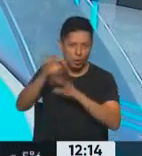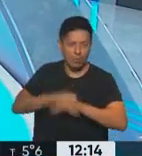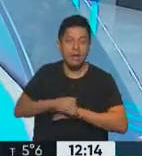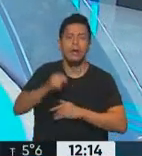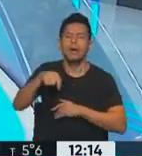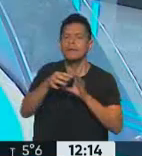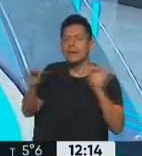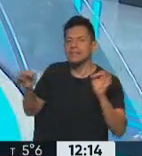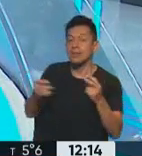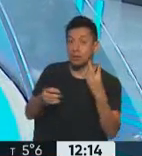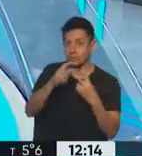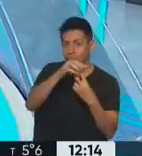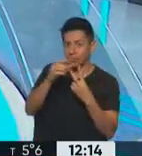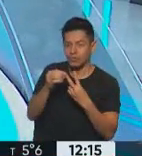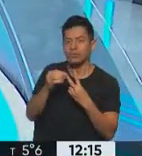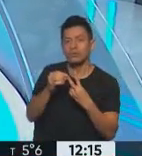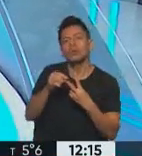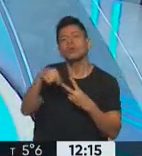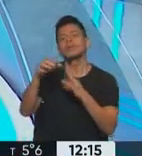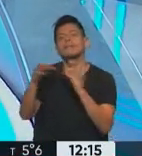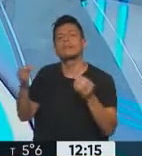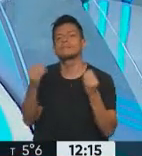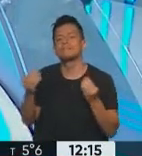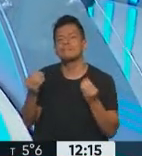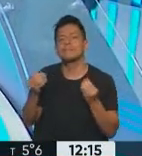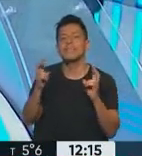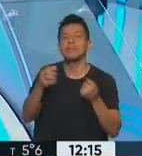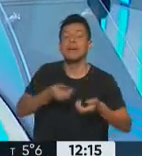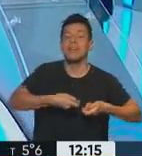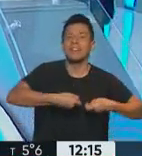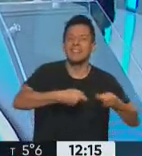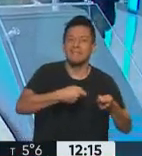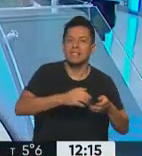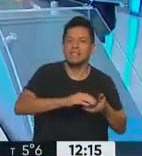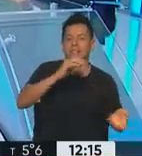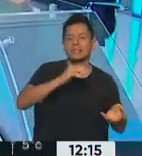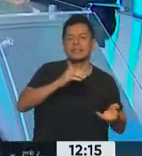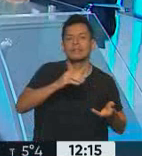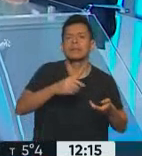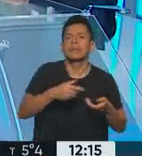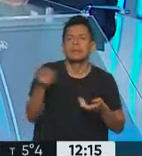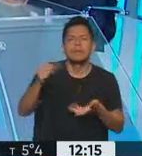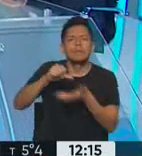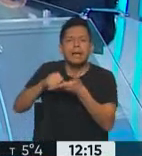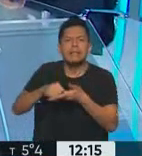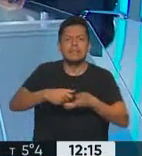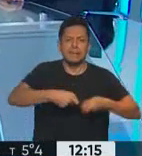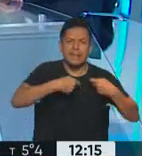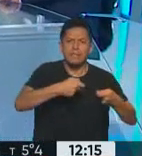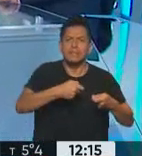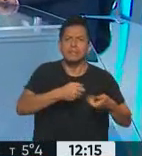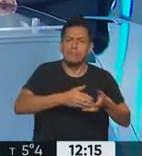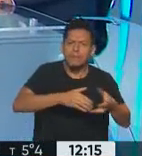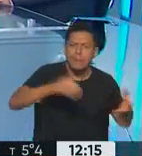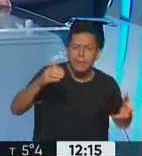esta frase 2 frases que pronunció Guzmán, porque la otra relacionada con el déficit es ¿en qué país funcionan un déficit financiado con una moneda que la gente